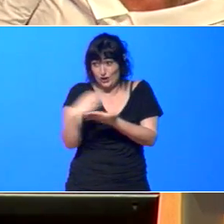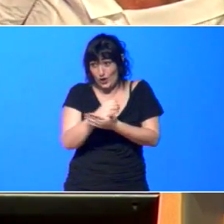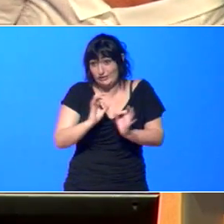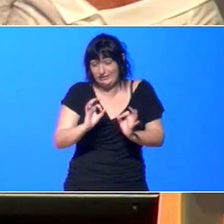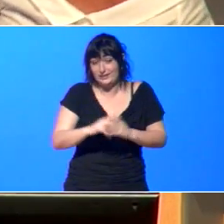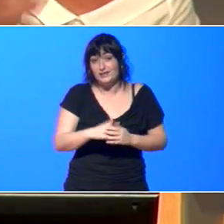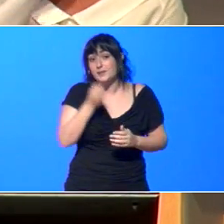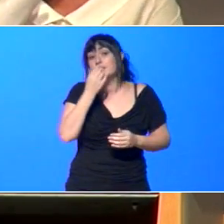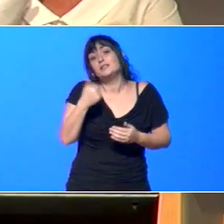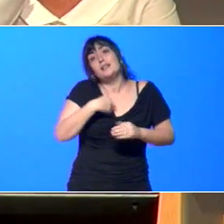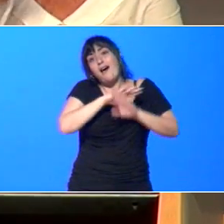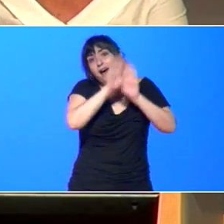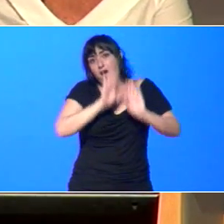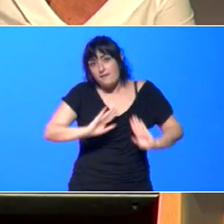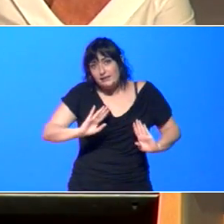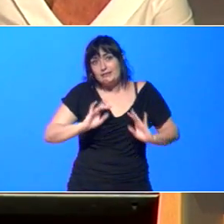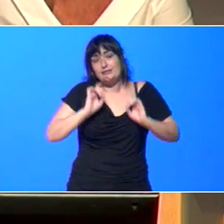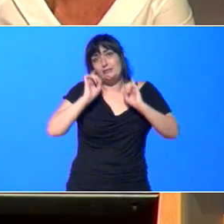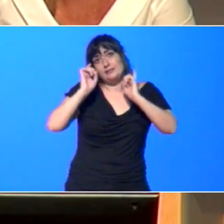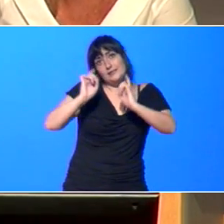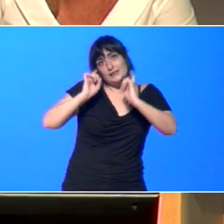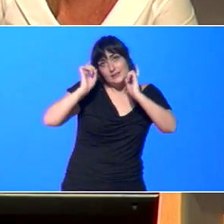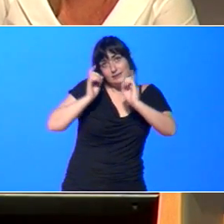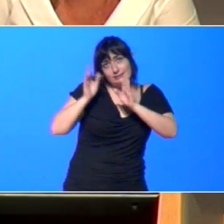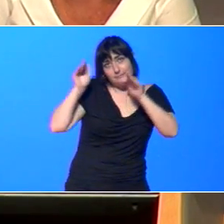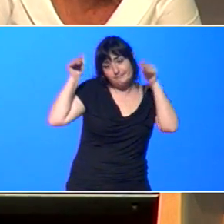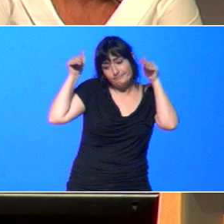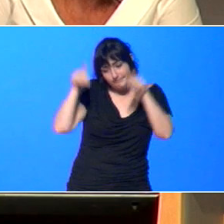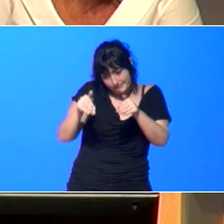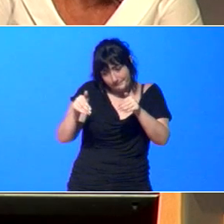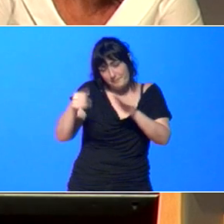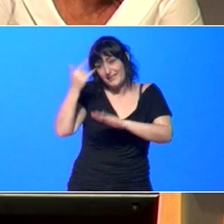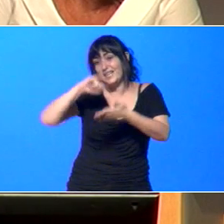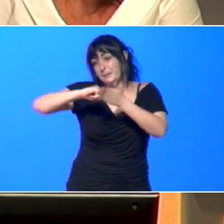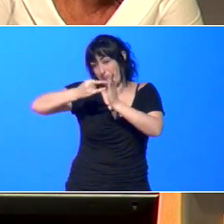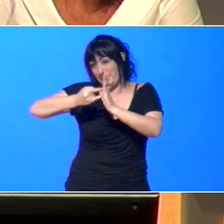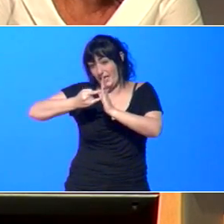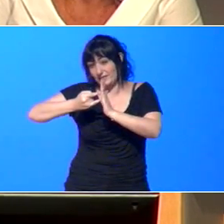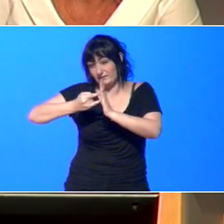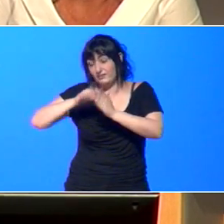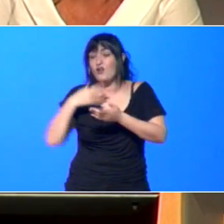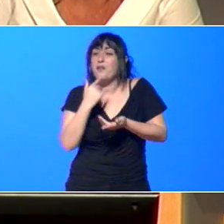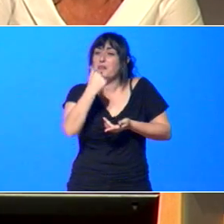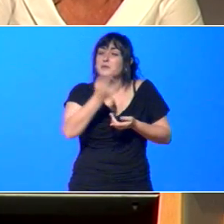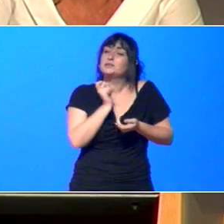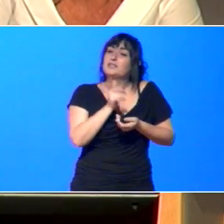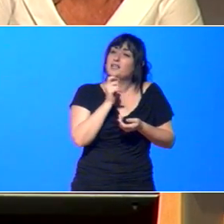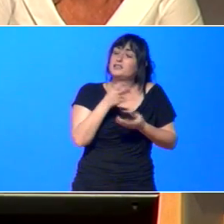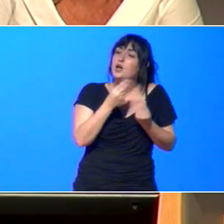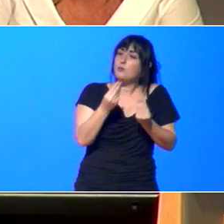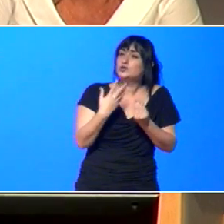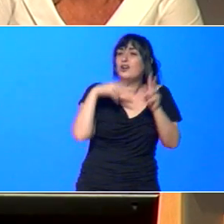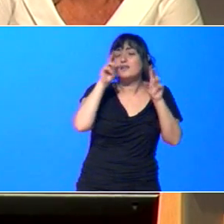Yo al final voy a intentar bajar también un poquito más al plano, ¿no? Estamos hablando mucho de lo que es la educación